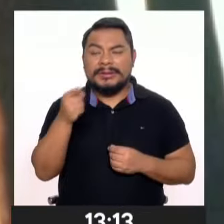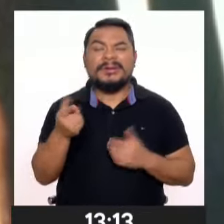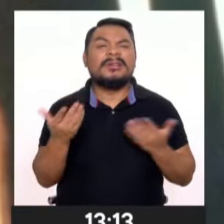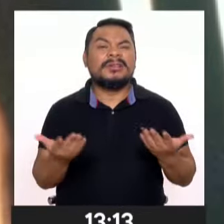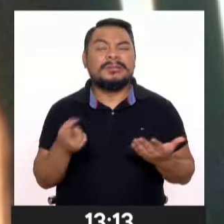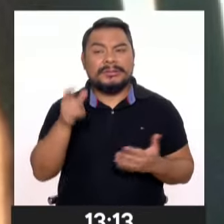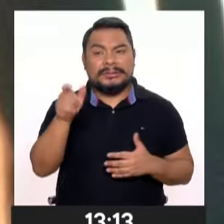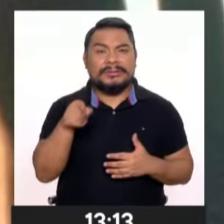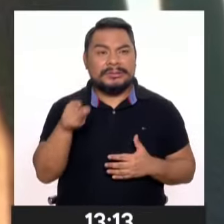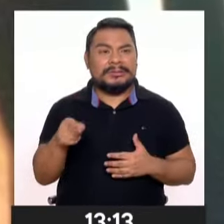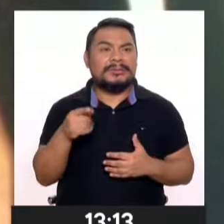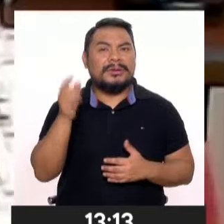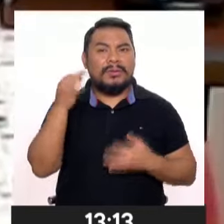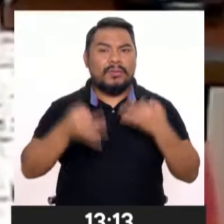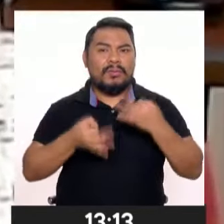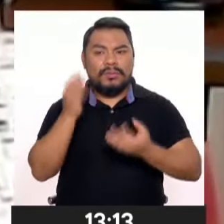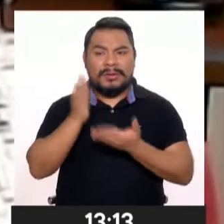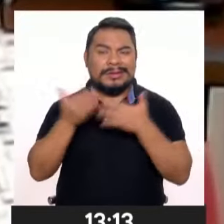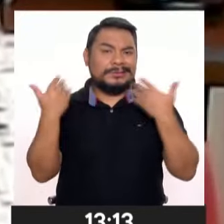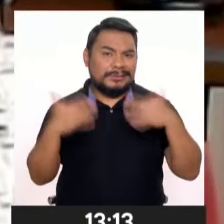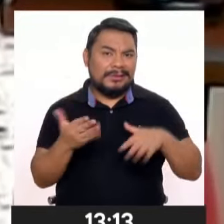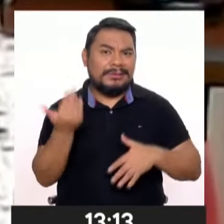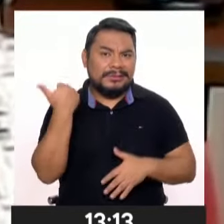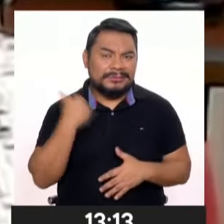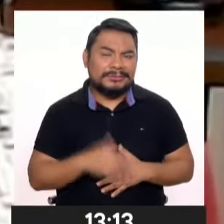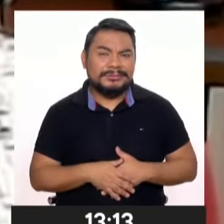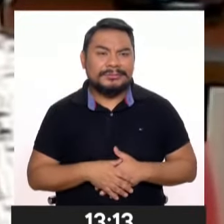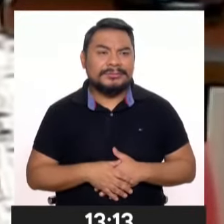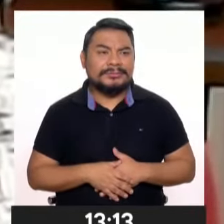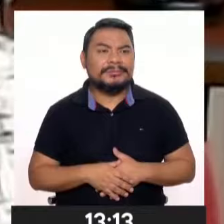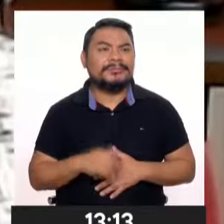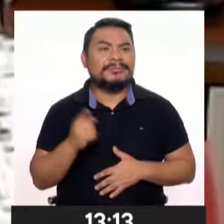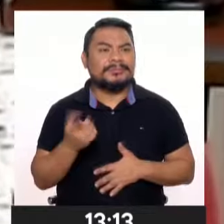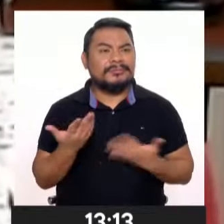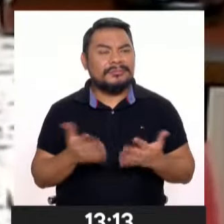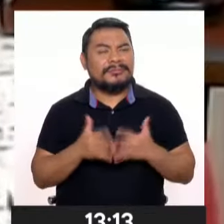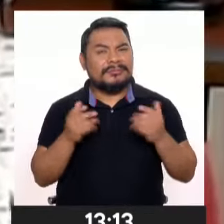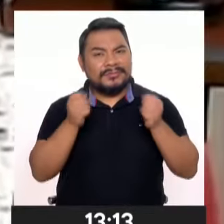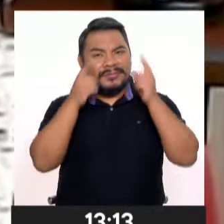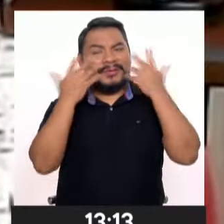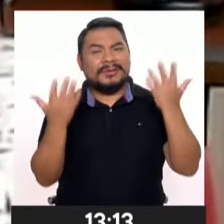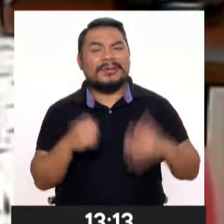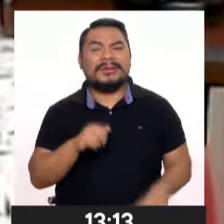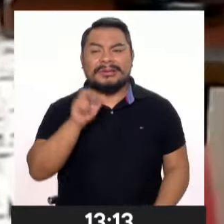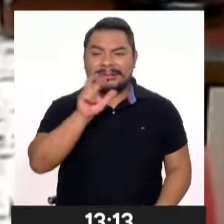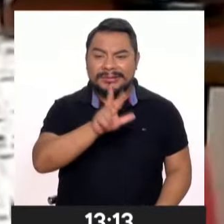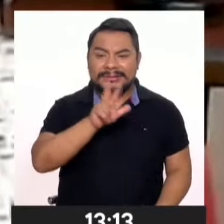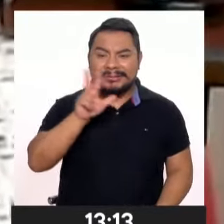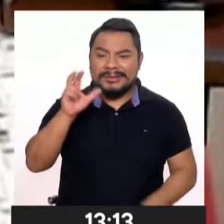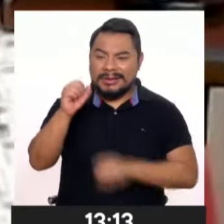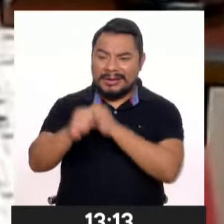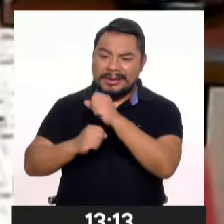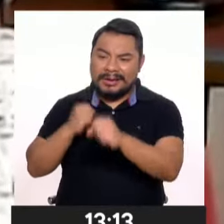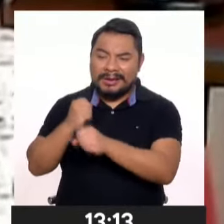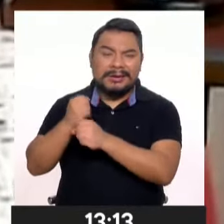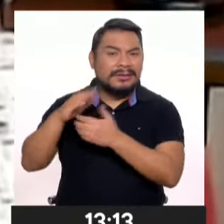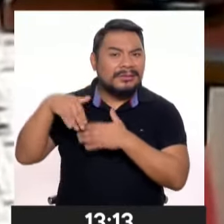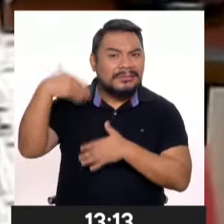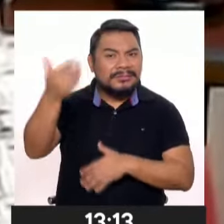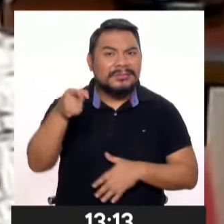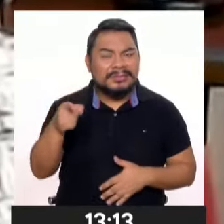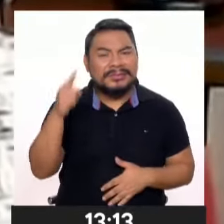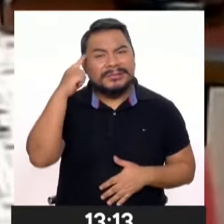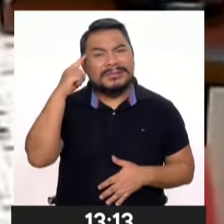que se trata de un caso ya juzgado sería bastante e increíble que treinta y tres años después se